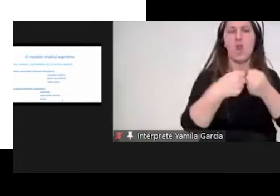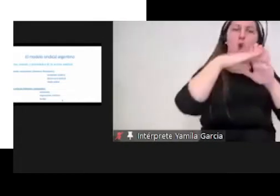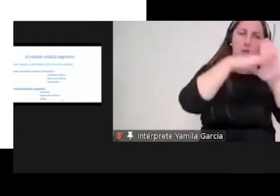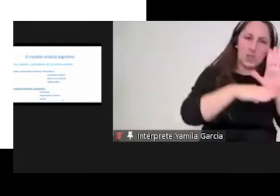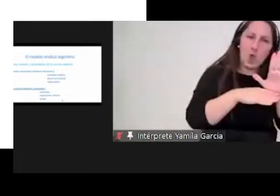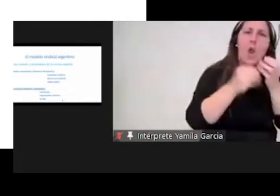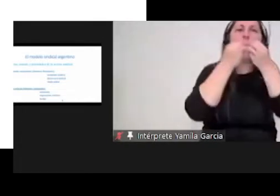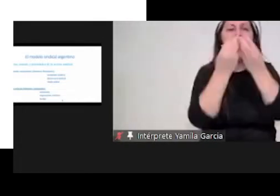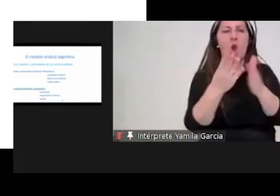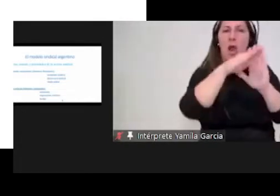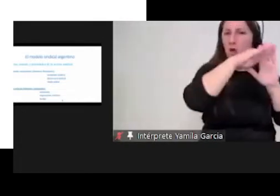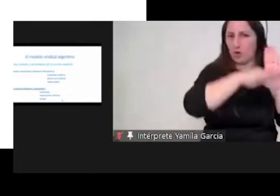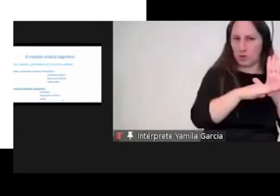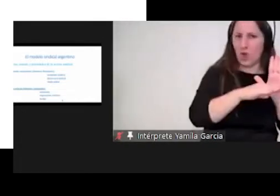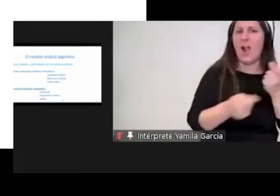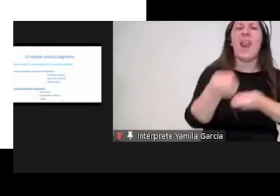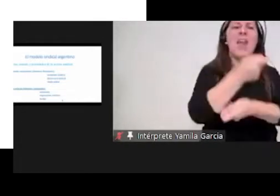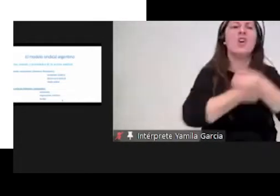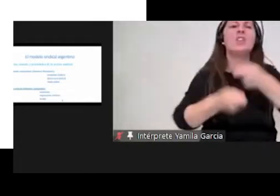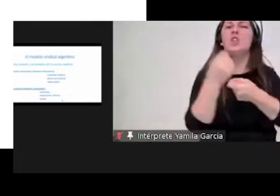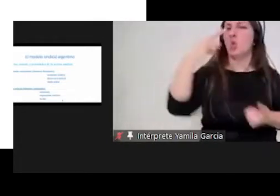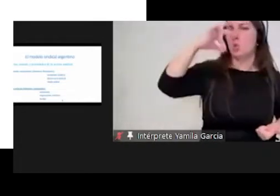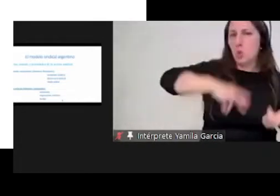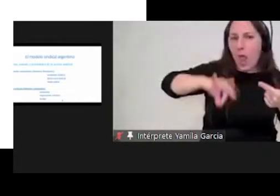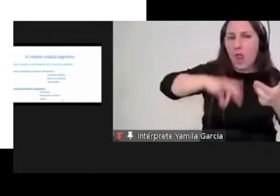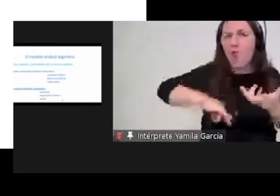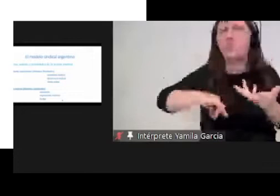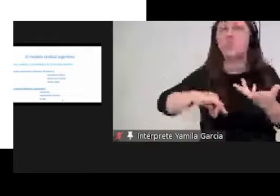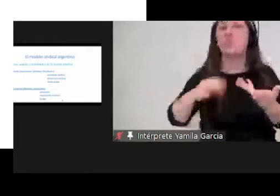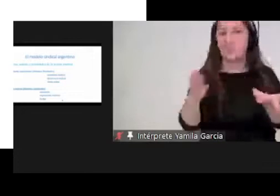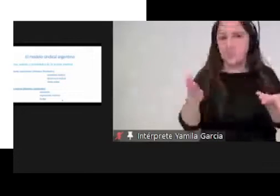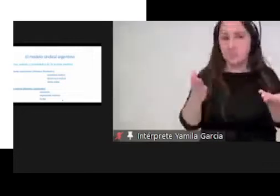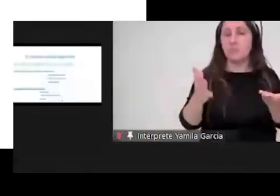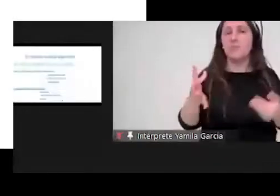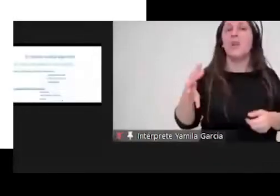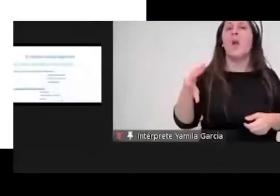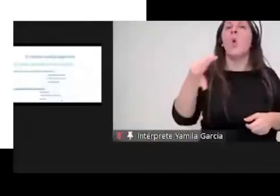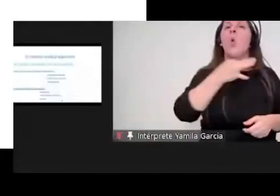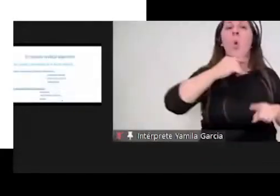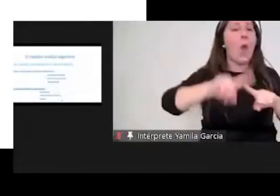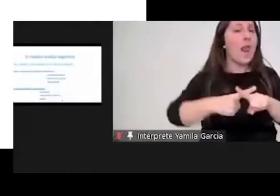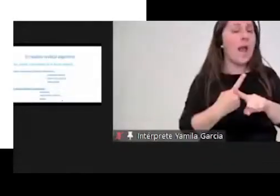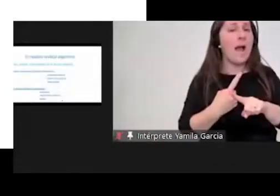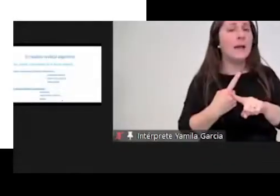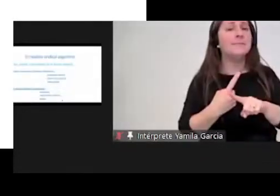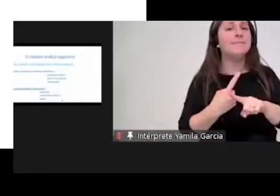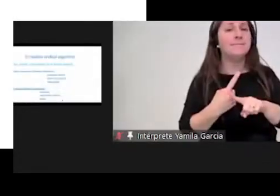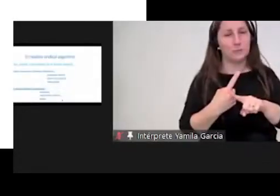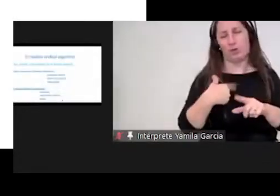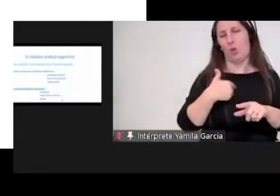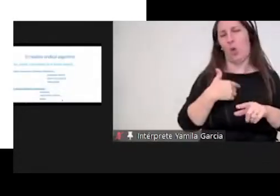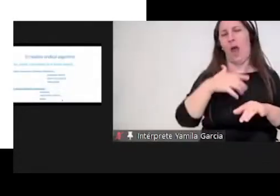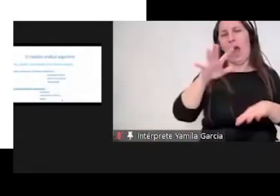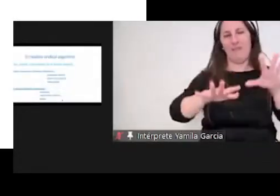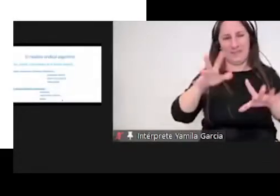las condiciones, las negociaciones salariales. Y la huelga, ¿no? Que a veces yo se lo digo, lo digo en